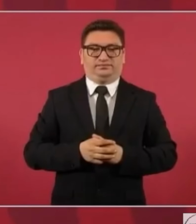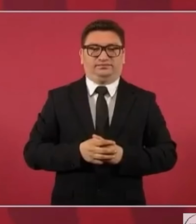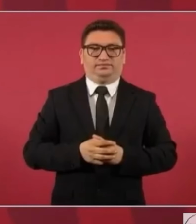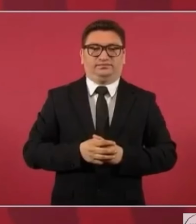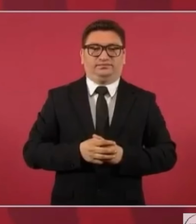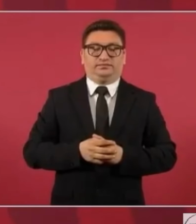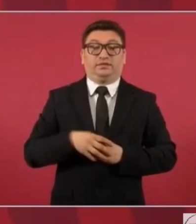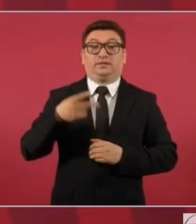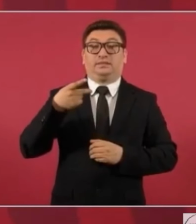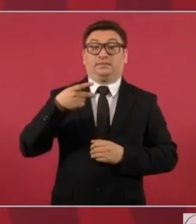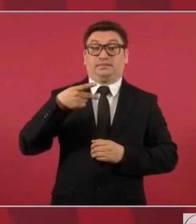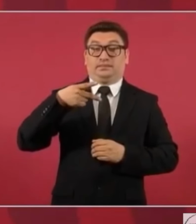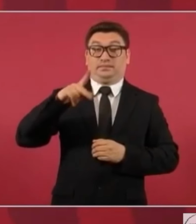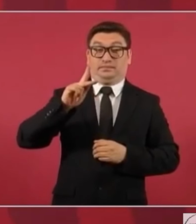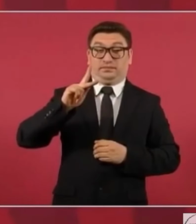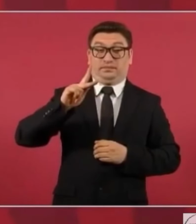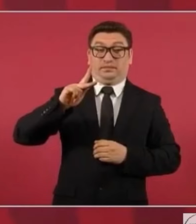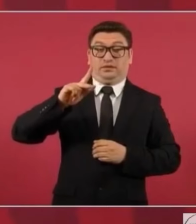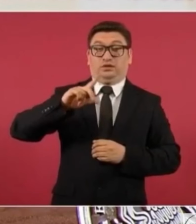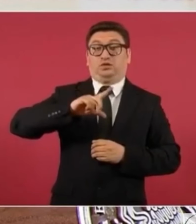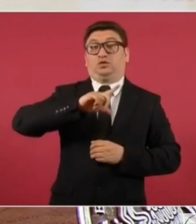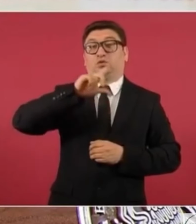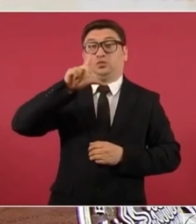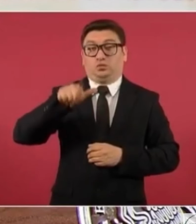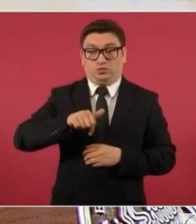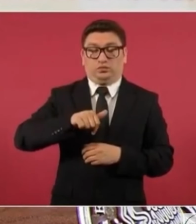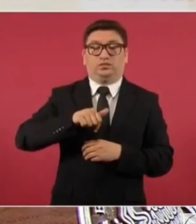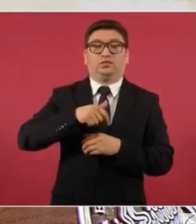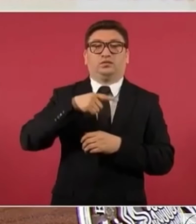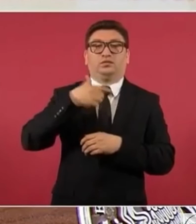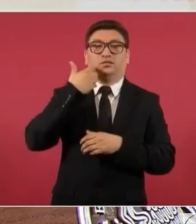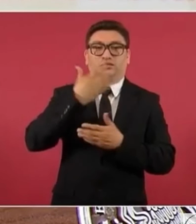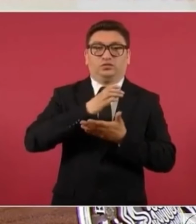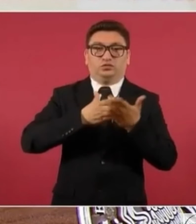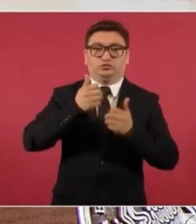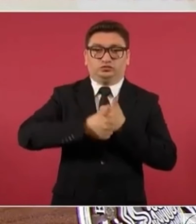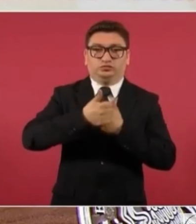Pero cuando licitan Banamex,